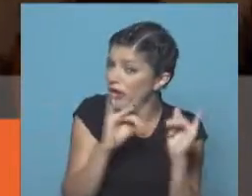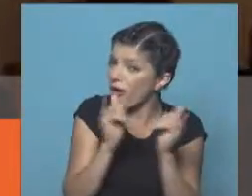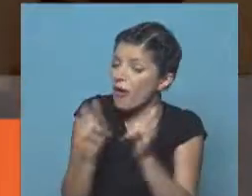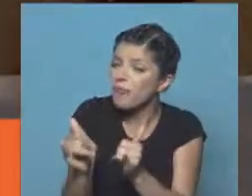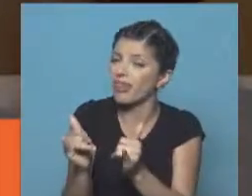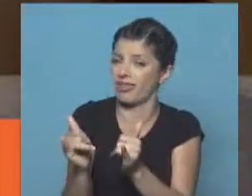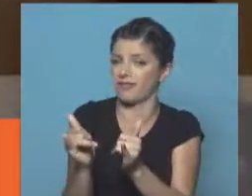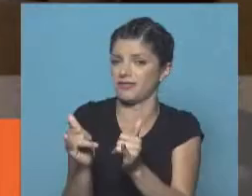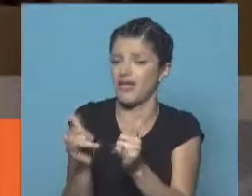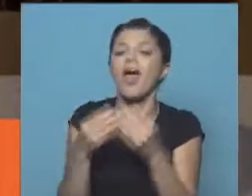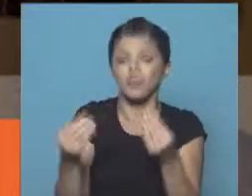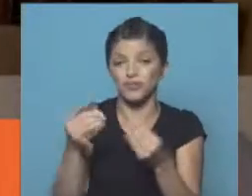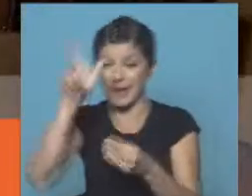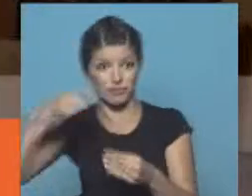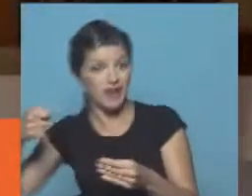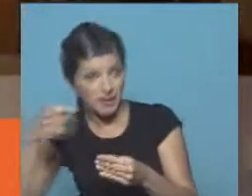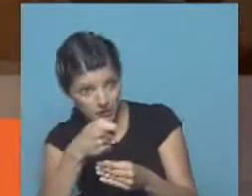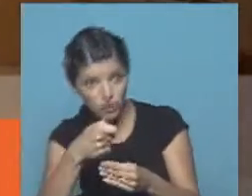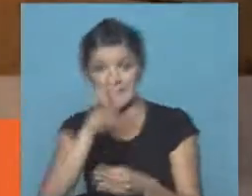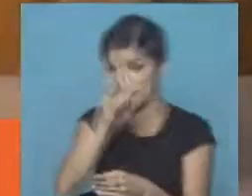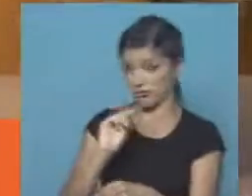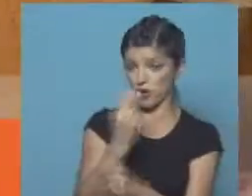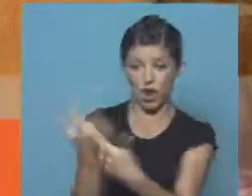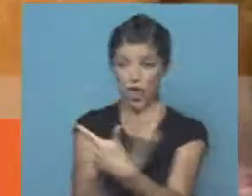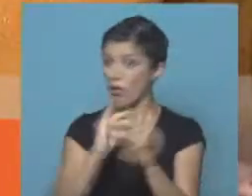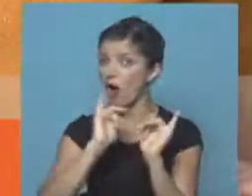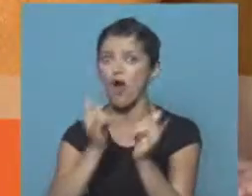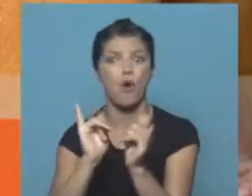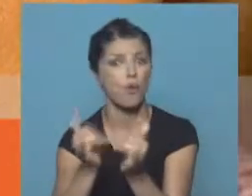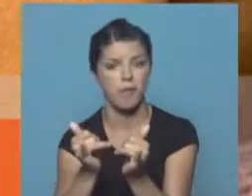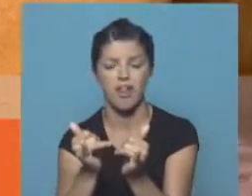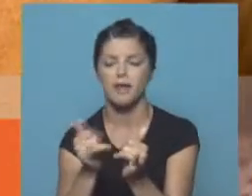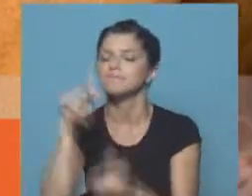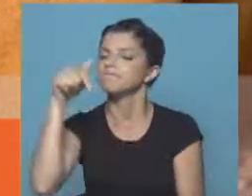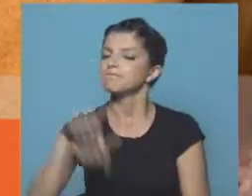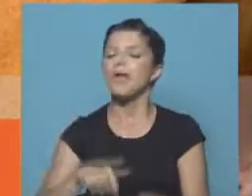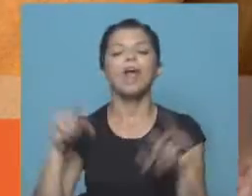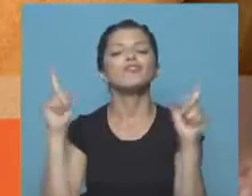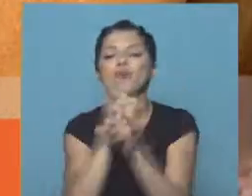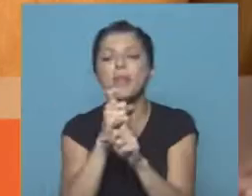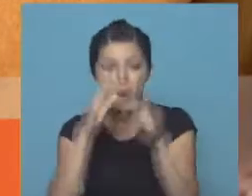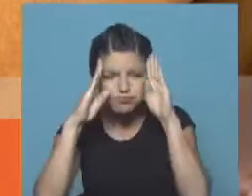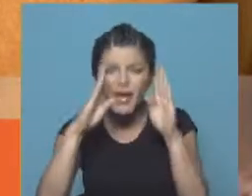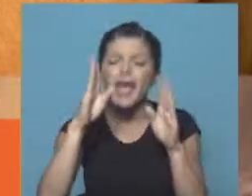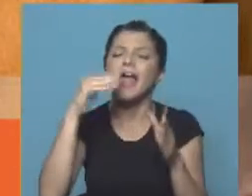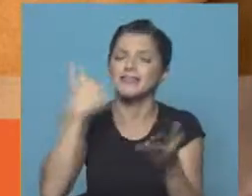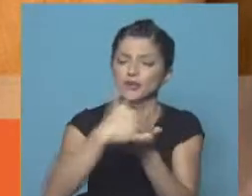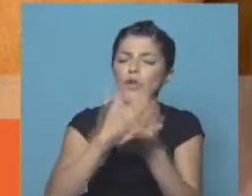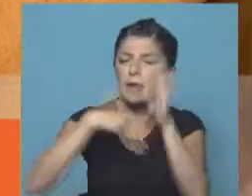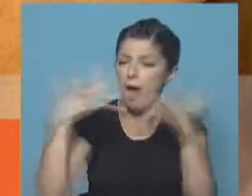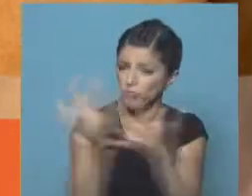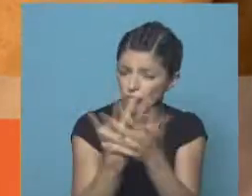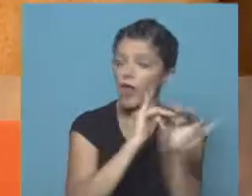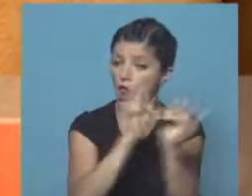tanto victimarios como víctimas son jóvenes. Esto es un problema que afecta principalmente a la juventud. Hoy el gobierno está tomando